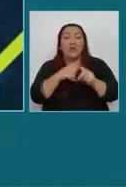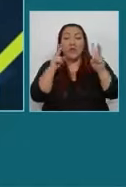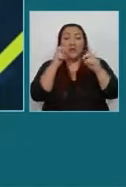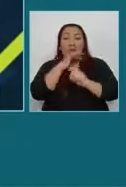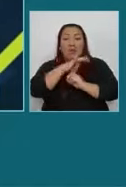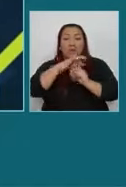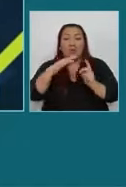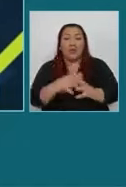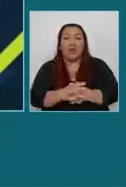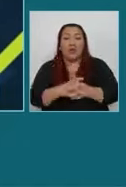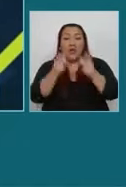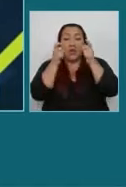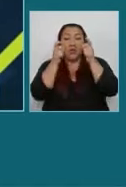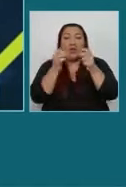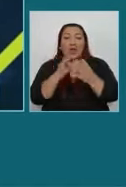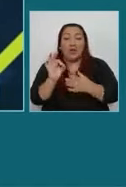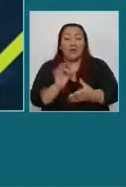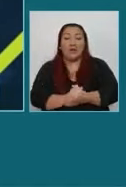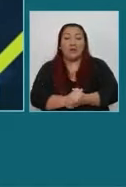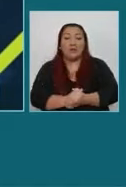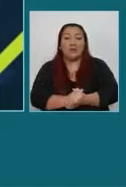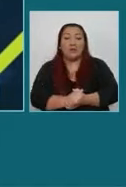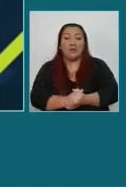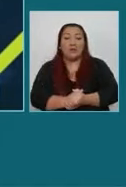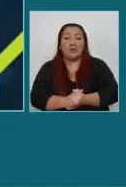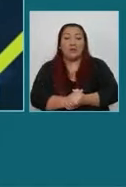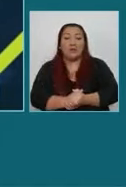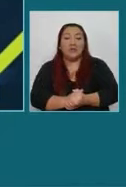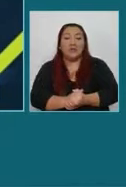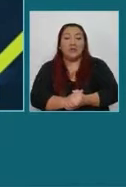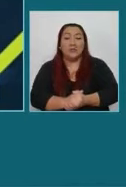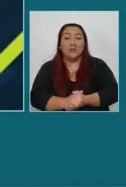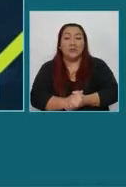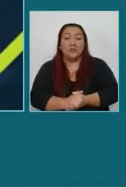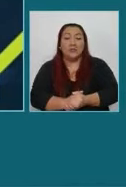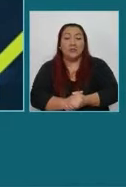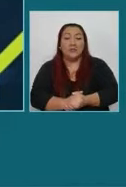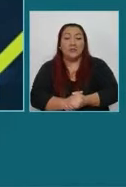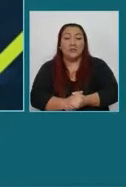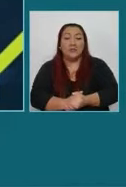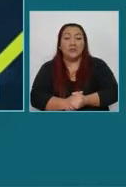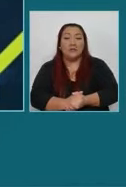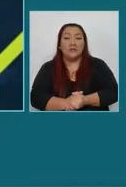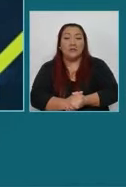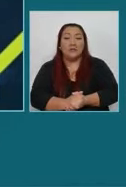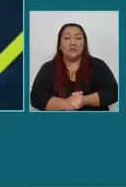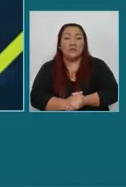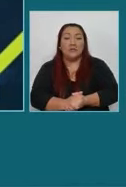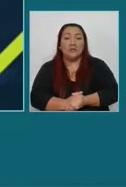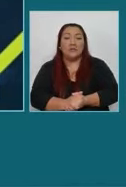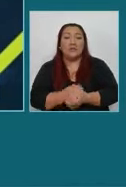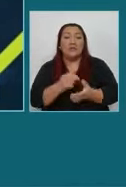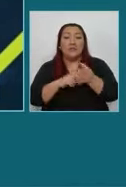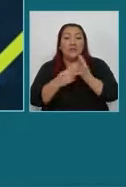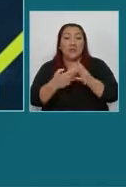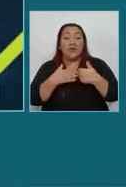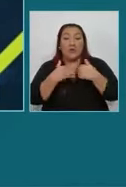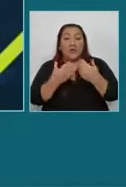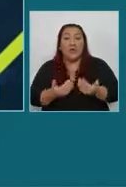ambiente, control de calidad y salud intercultural. Entonces, nosotros